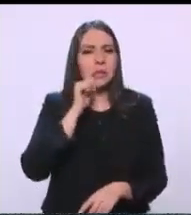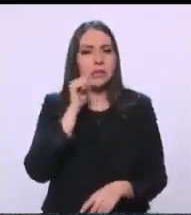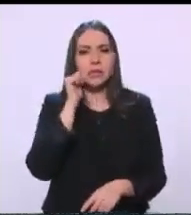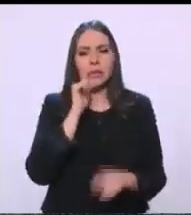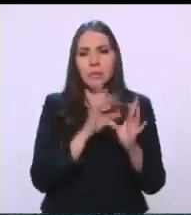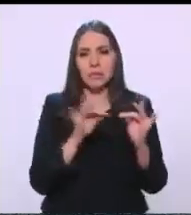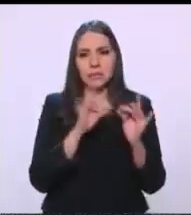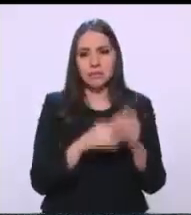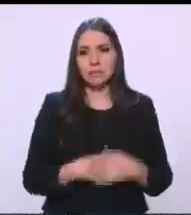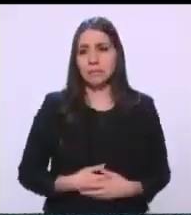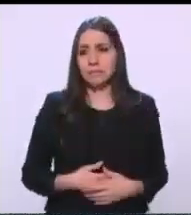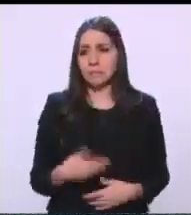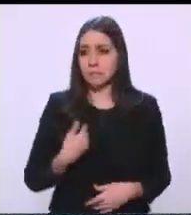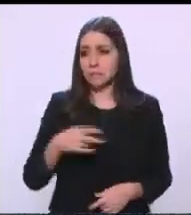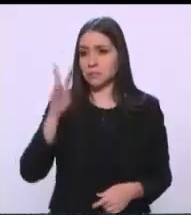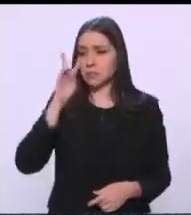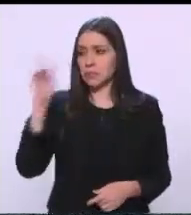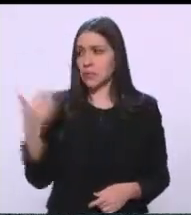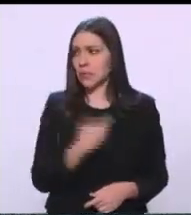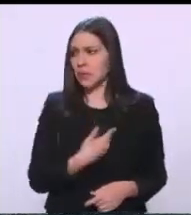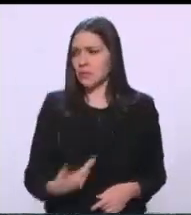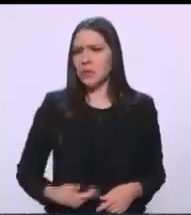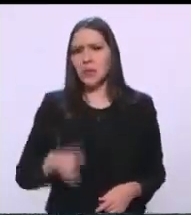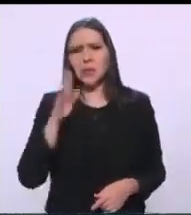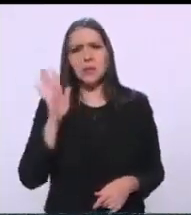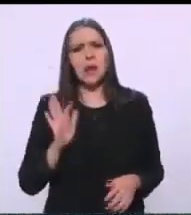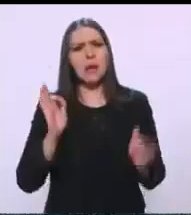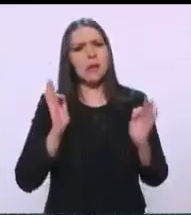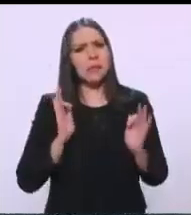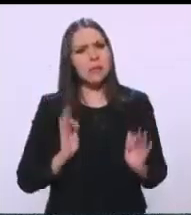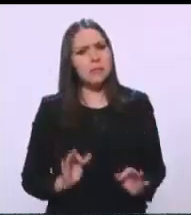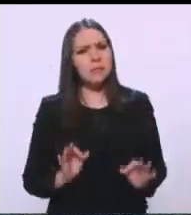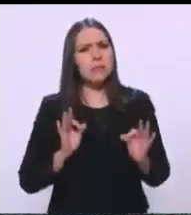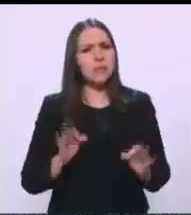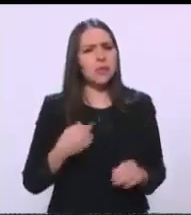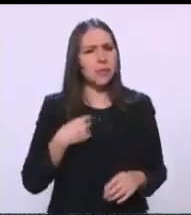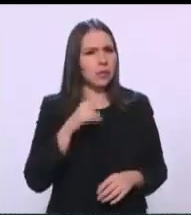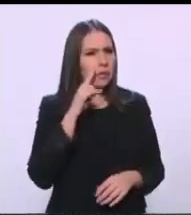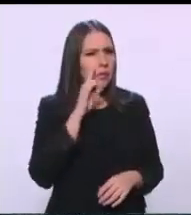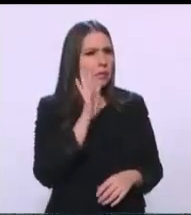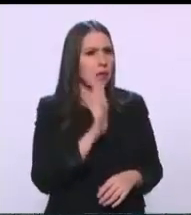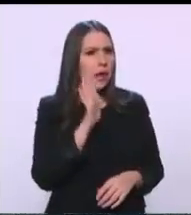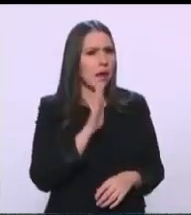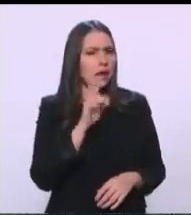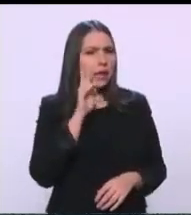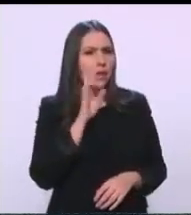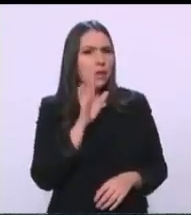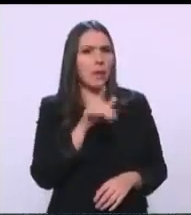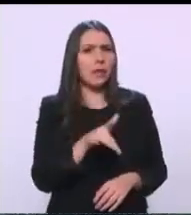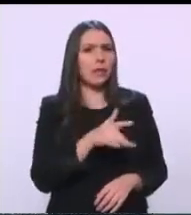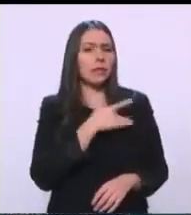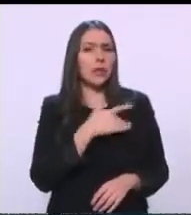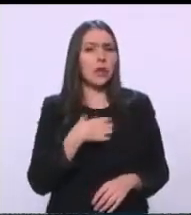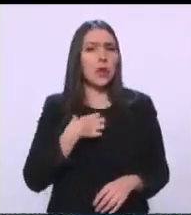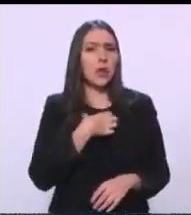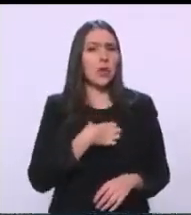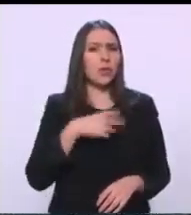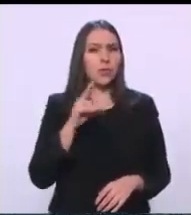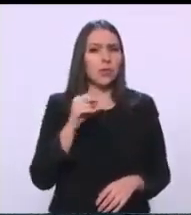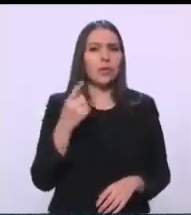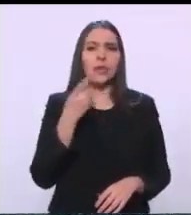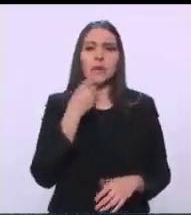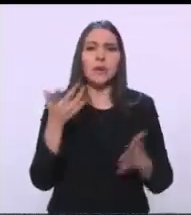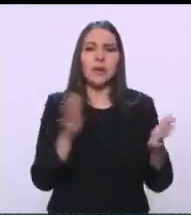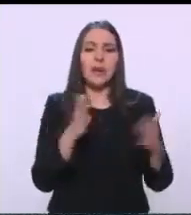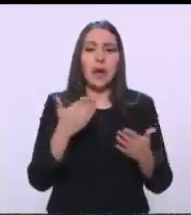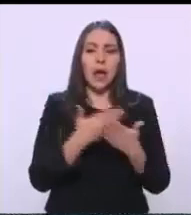satisfecho. A veces hasta pensaba que fingía un poco no estar tan contento, porque en realidad me parece que han sido 2 años, ya lo